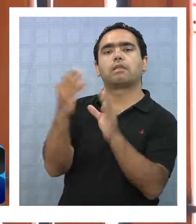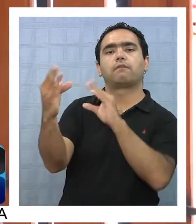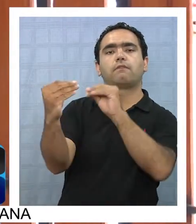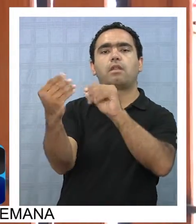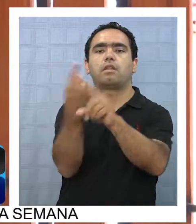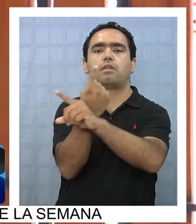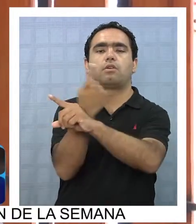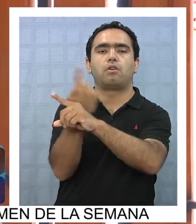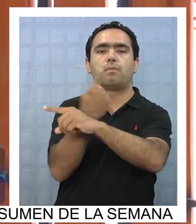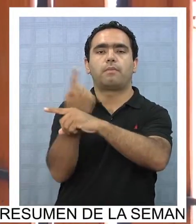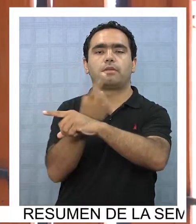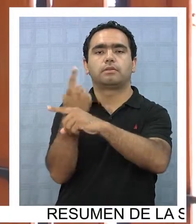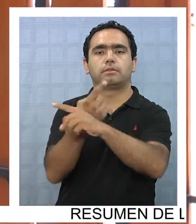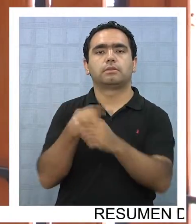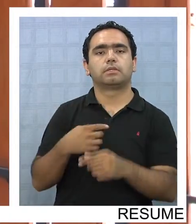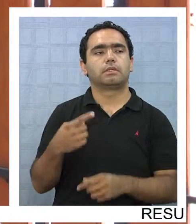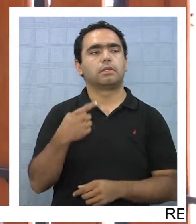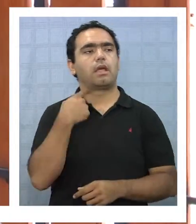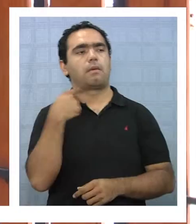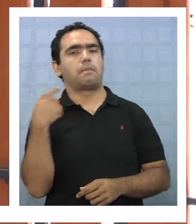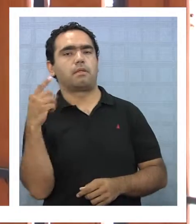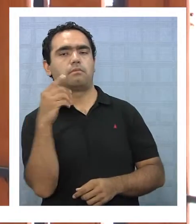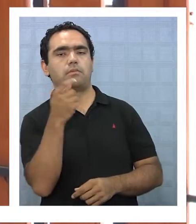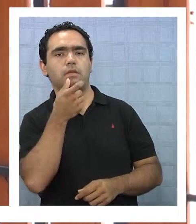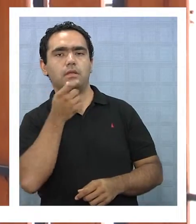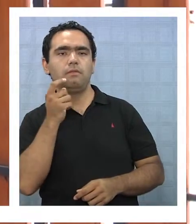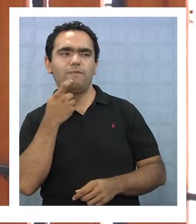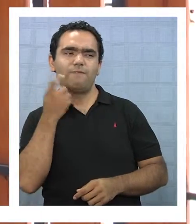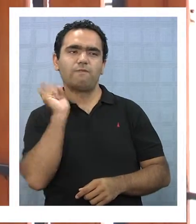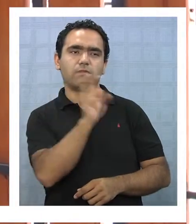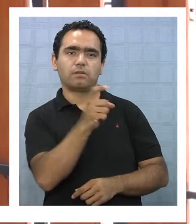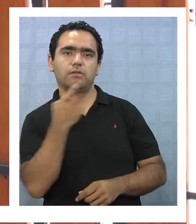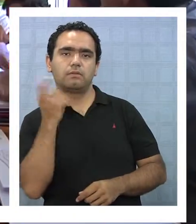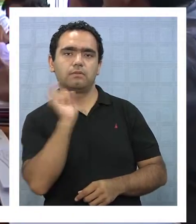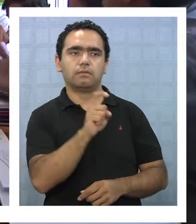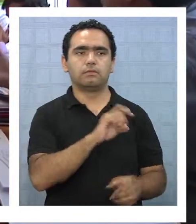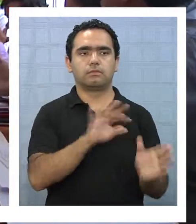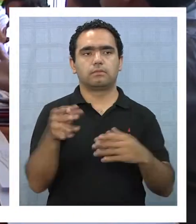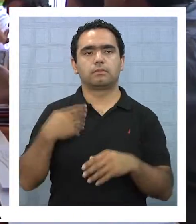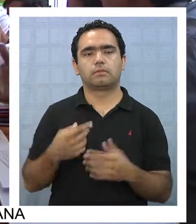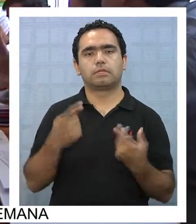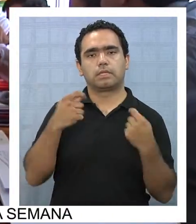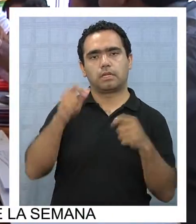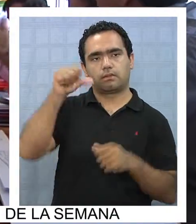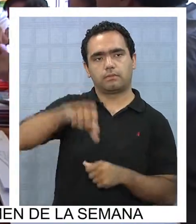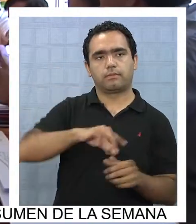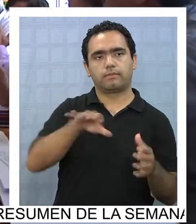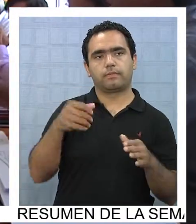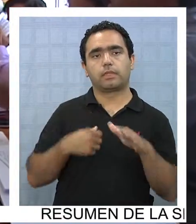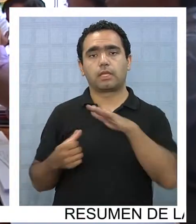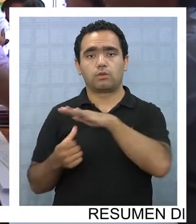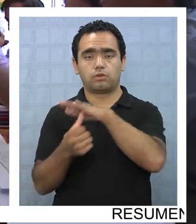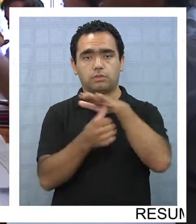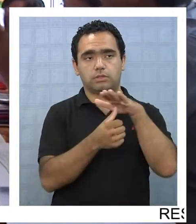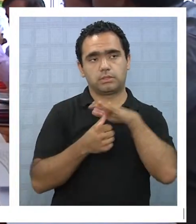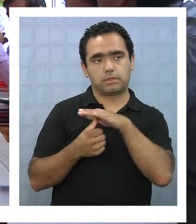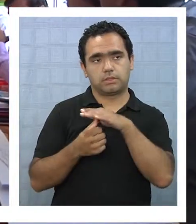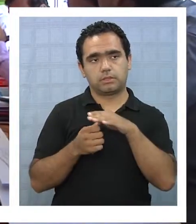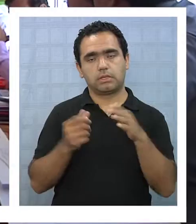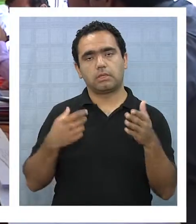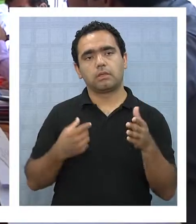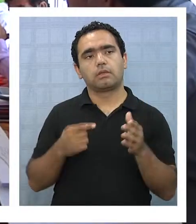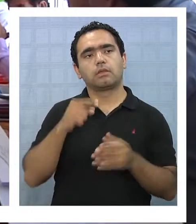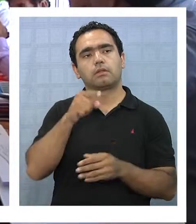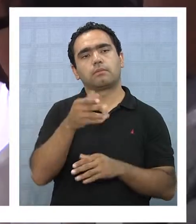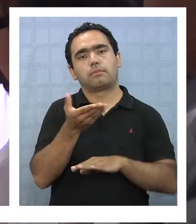alcalde, amenazándolos con grosería y trato soez. La autoridad comunal en pleno consejo tuvo la